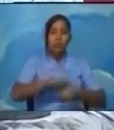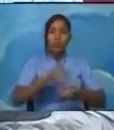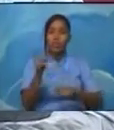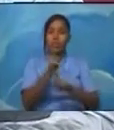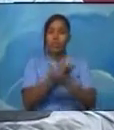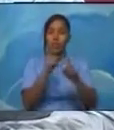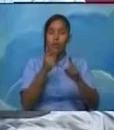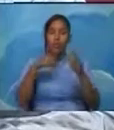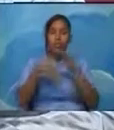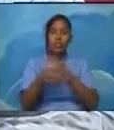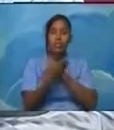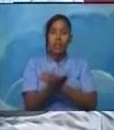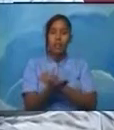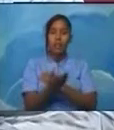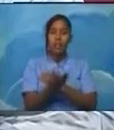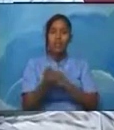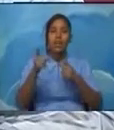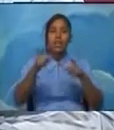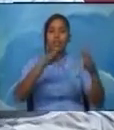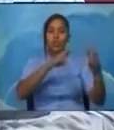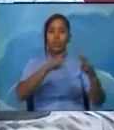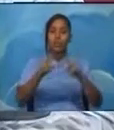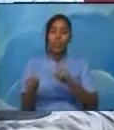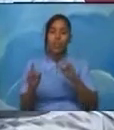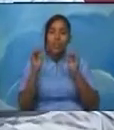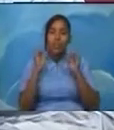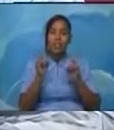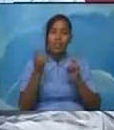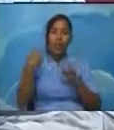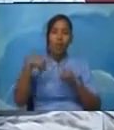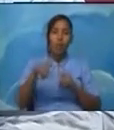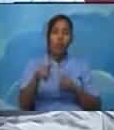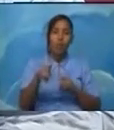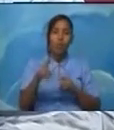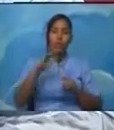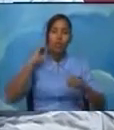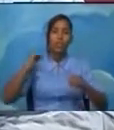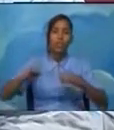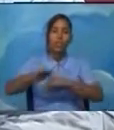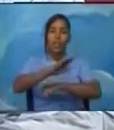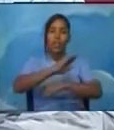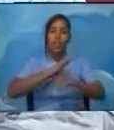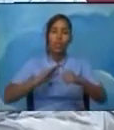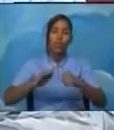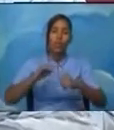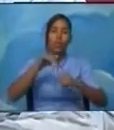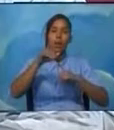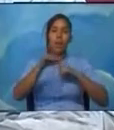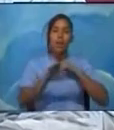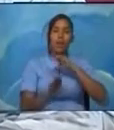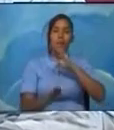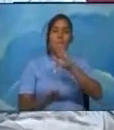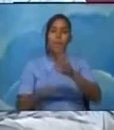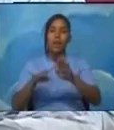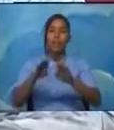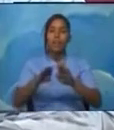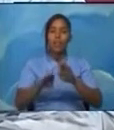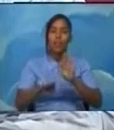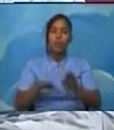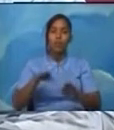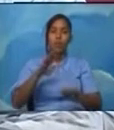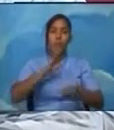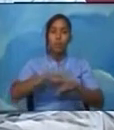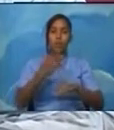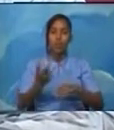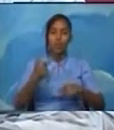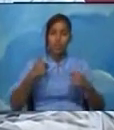no os daré en su tierra ni aún lo que cubre la planta de un pie,